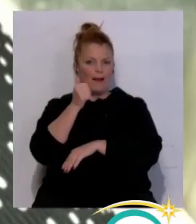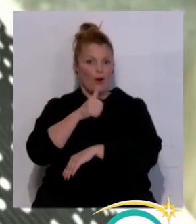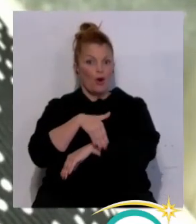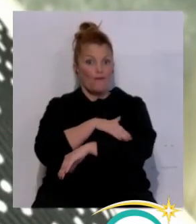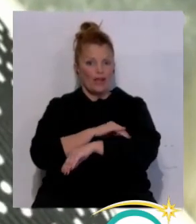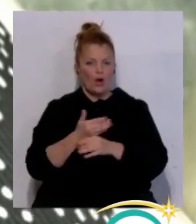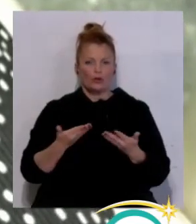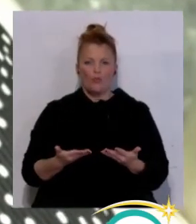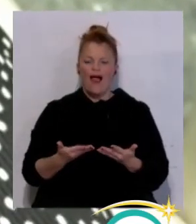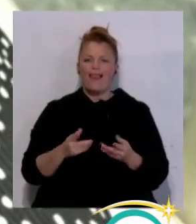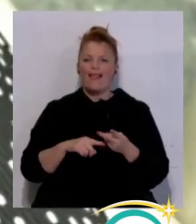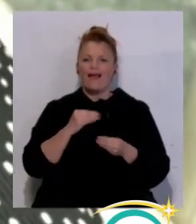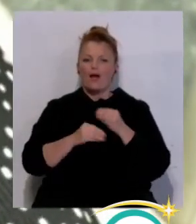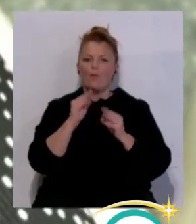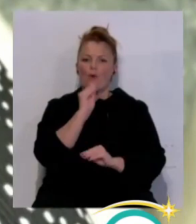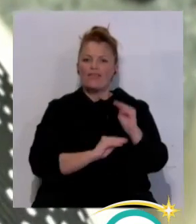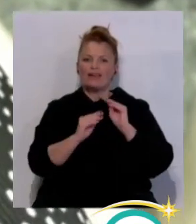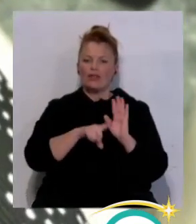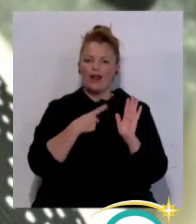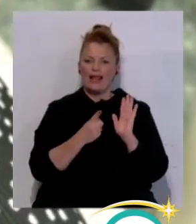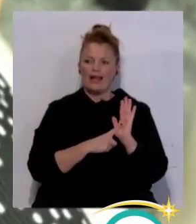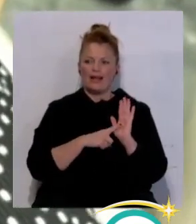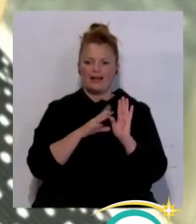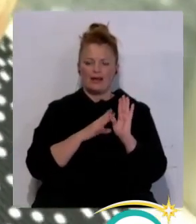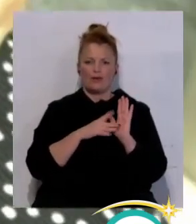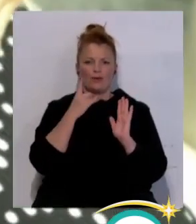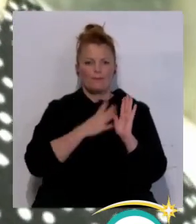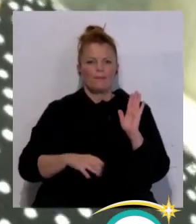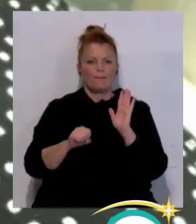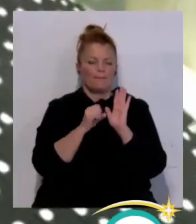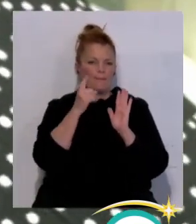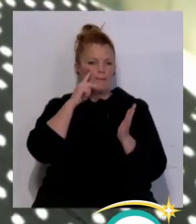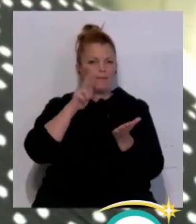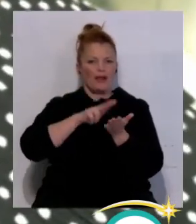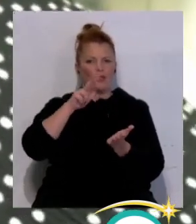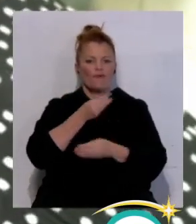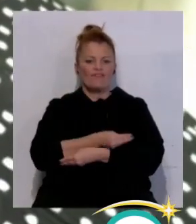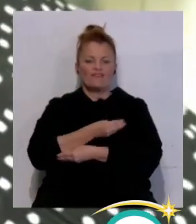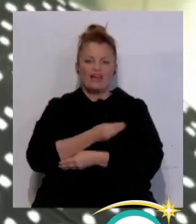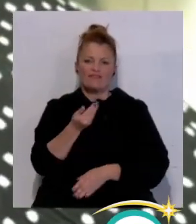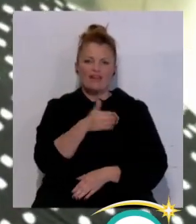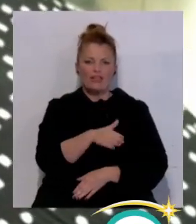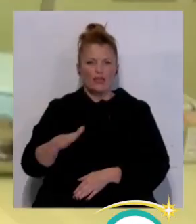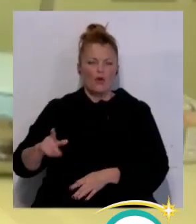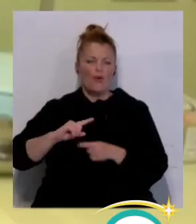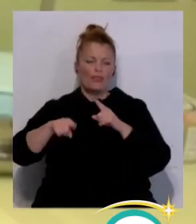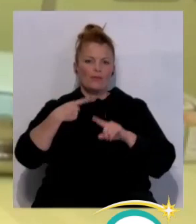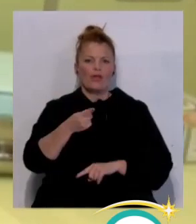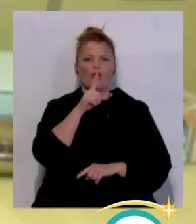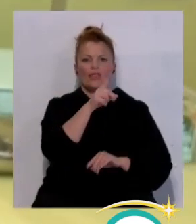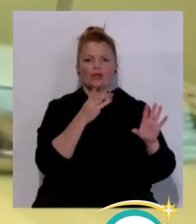actual en cuanto a la modificación de la ley que validó el registro de los bebés fallecidos después